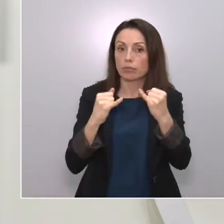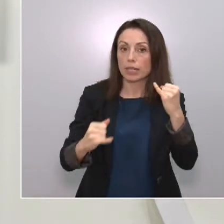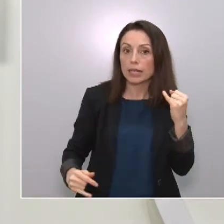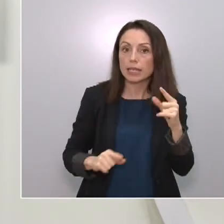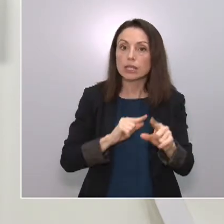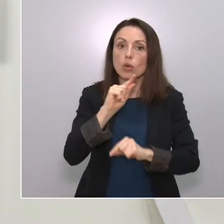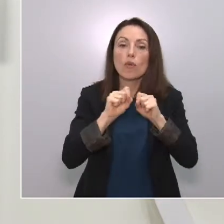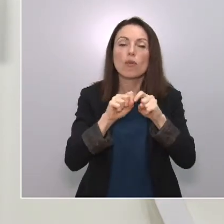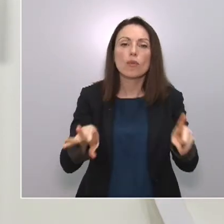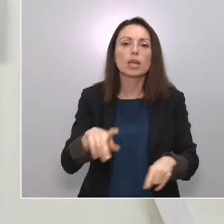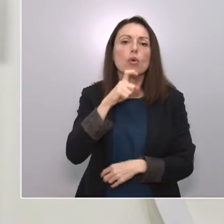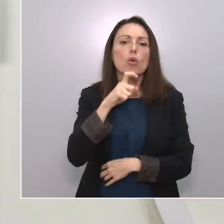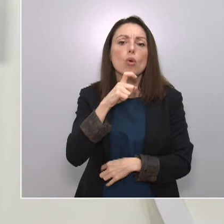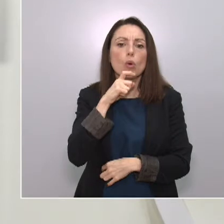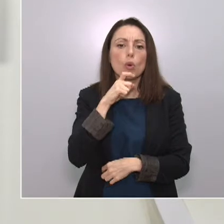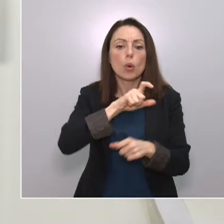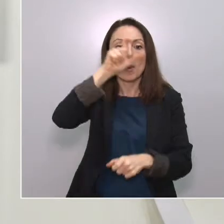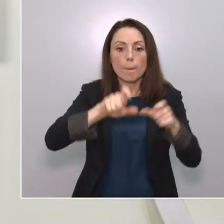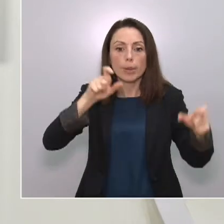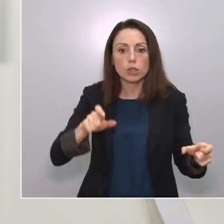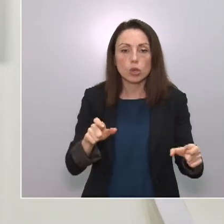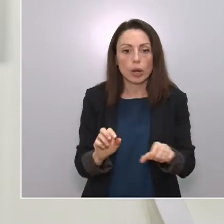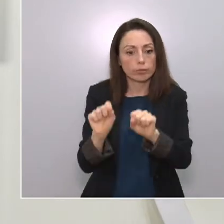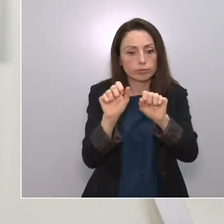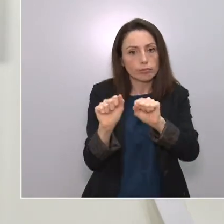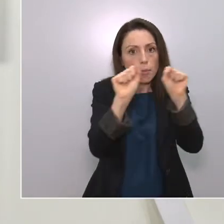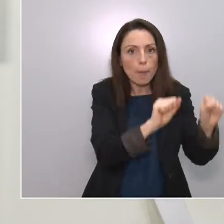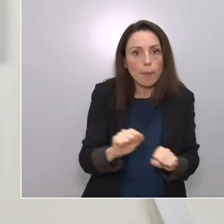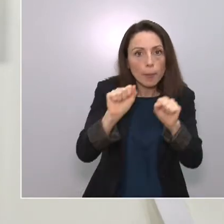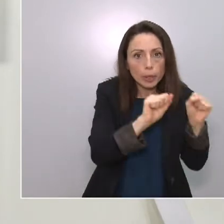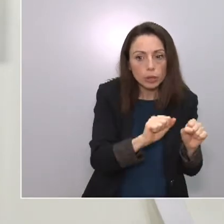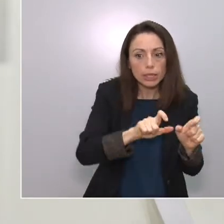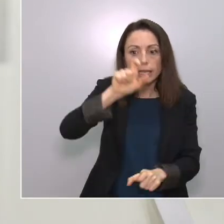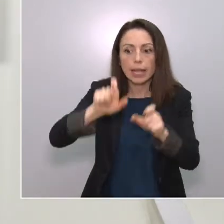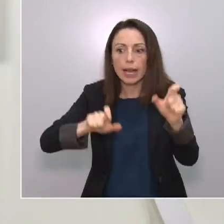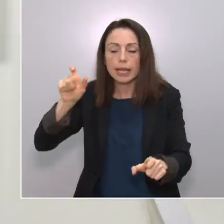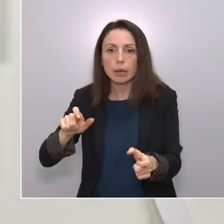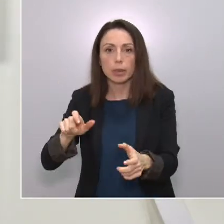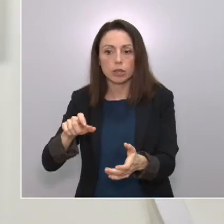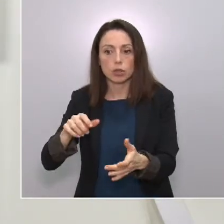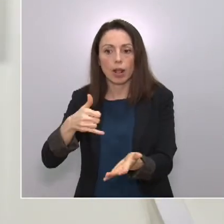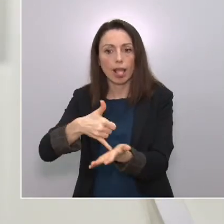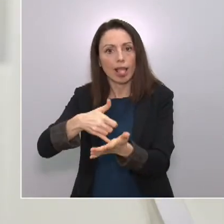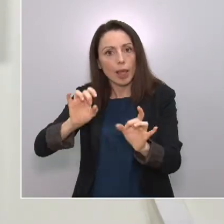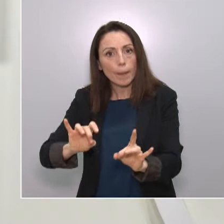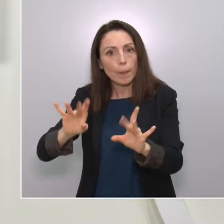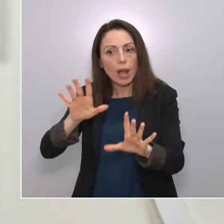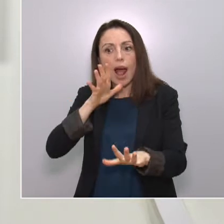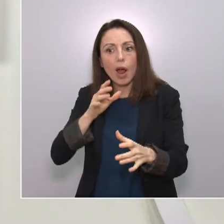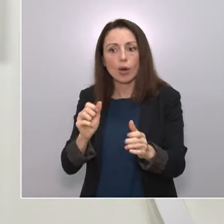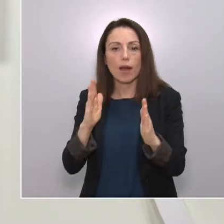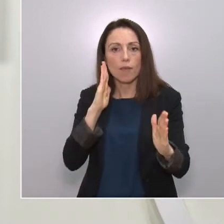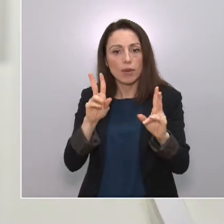debe ser atendido a la población protegida y potencialmente a la población que hay que proteger durante esta nueva